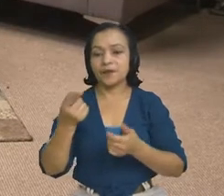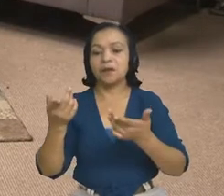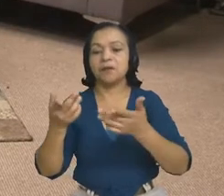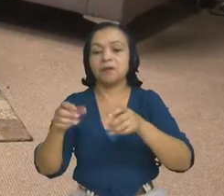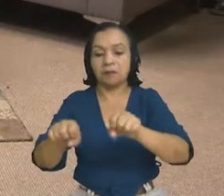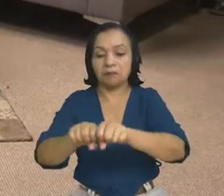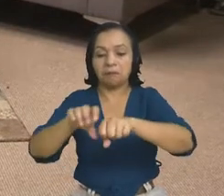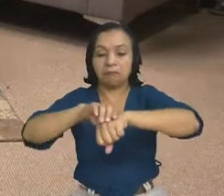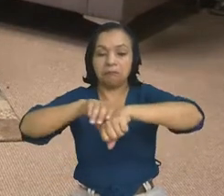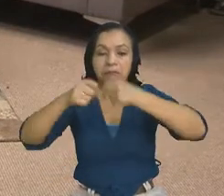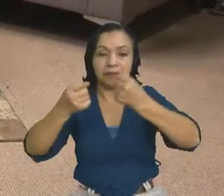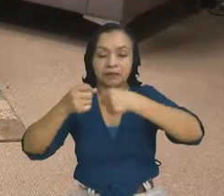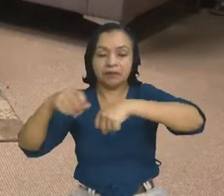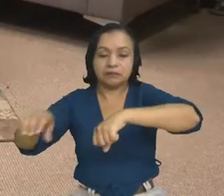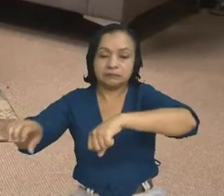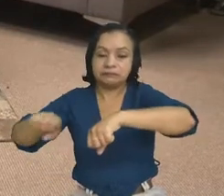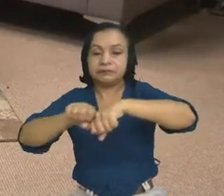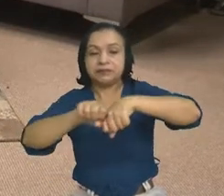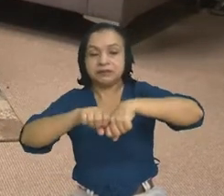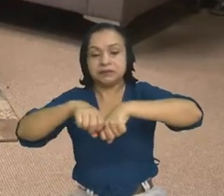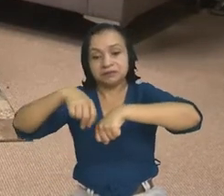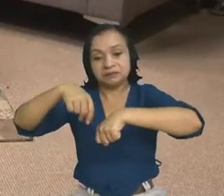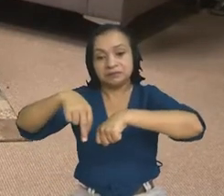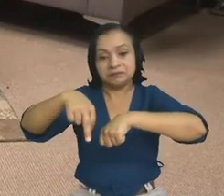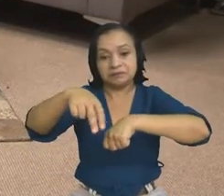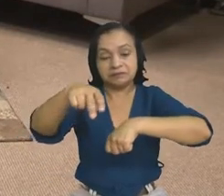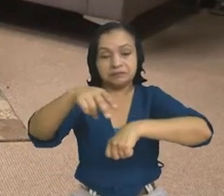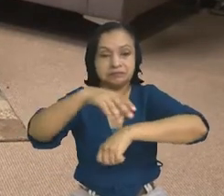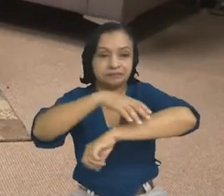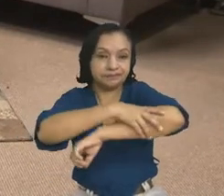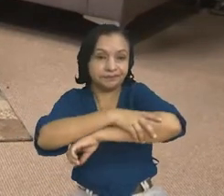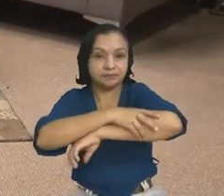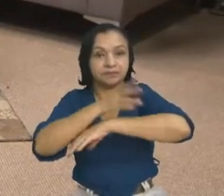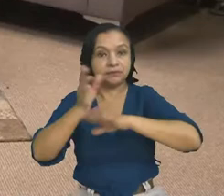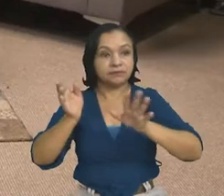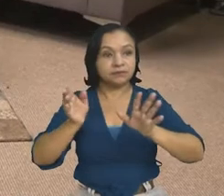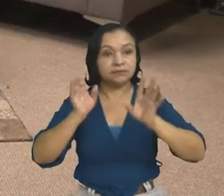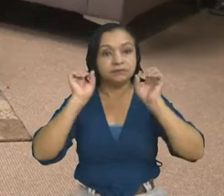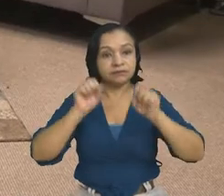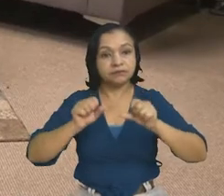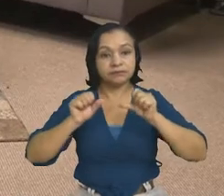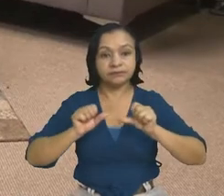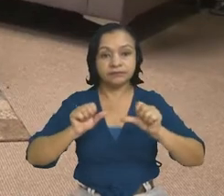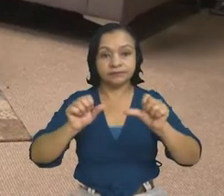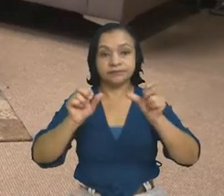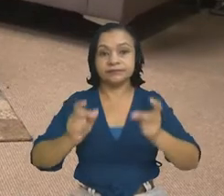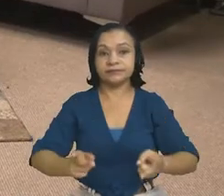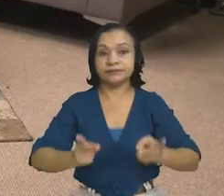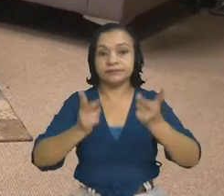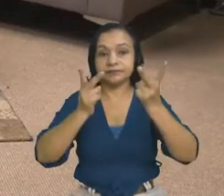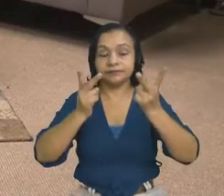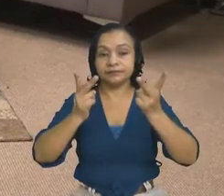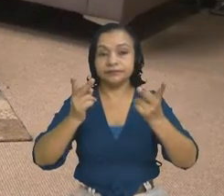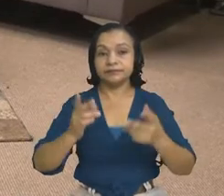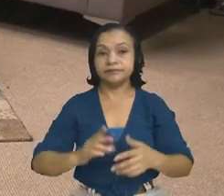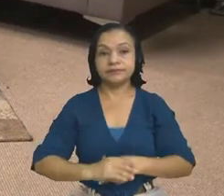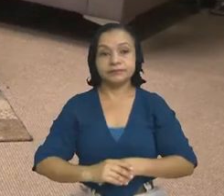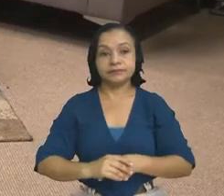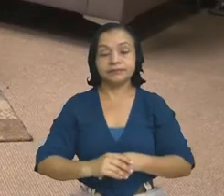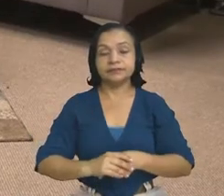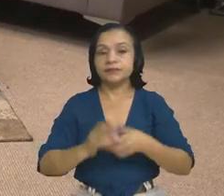que la persona requiere o un dispositivo de reemplazar un miembro para poder seguir su vida diaria de rutina,